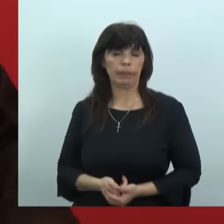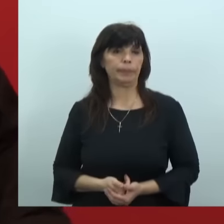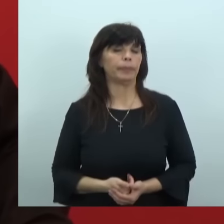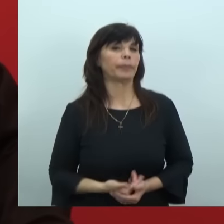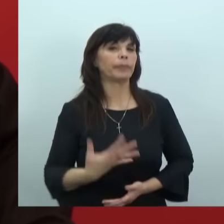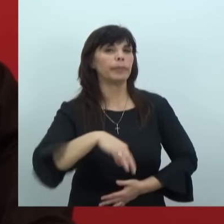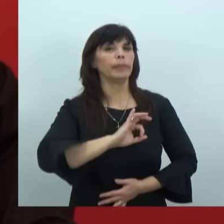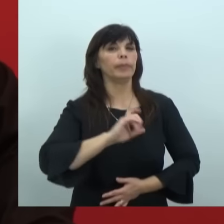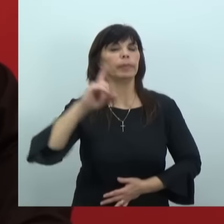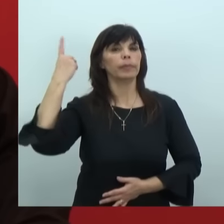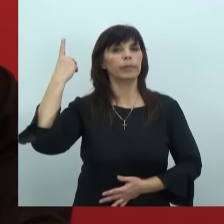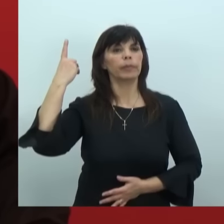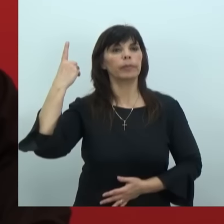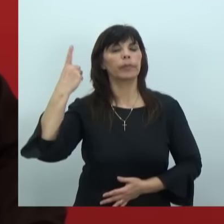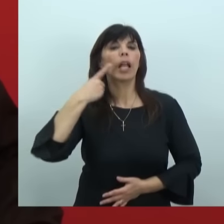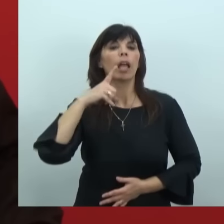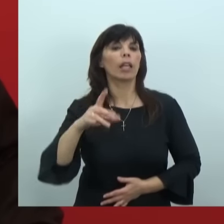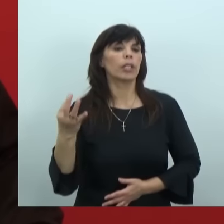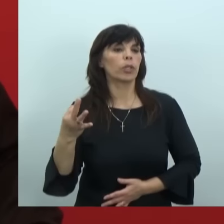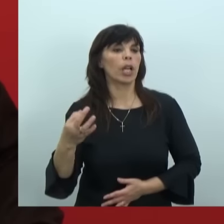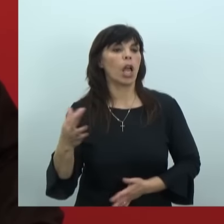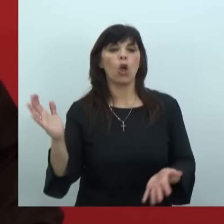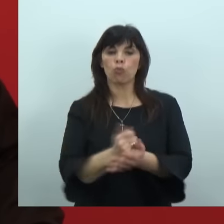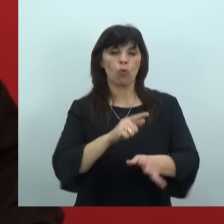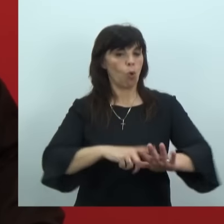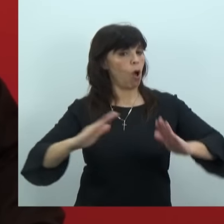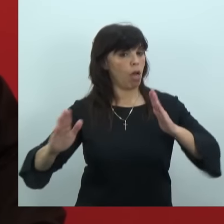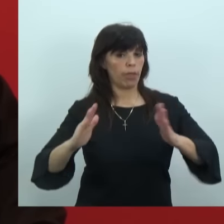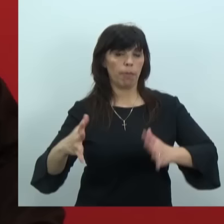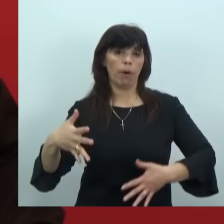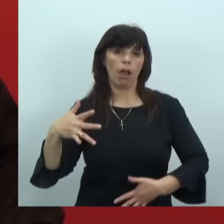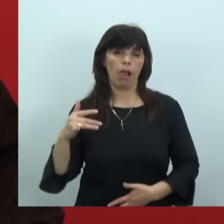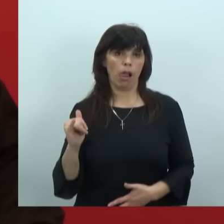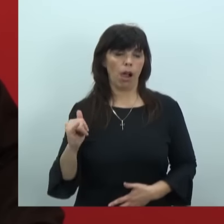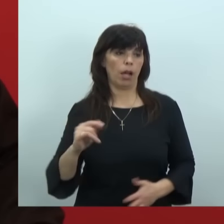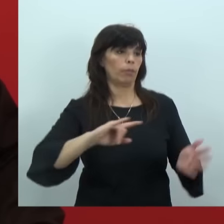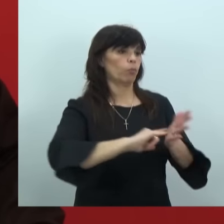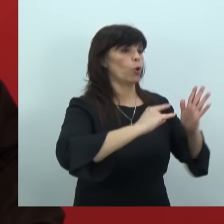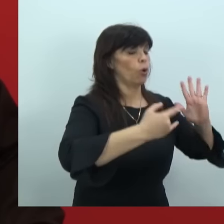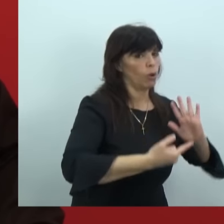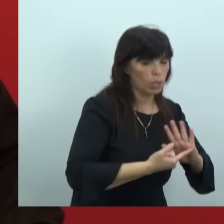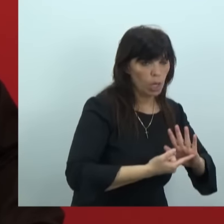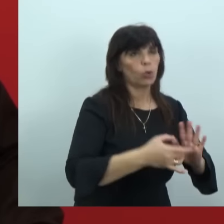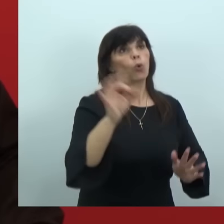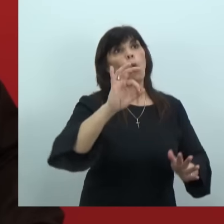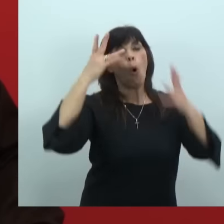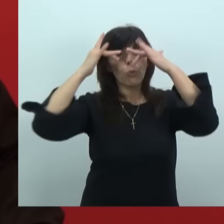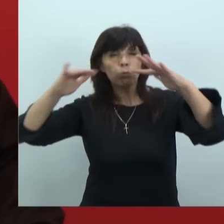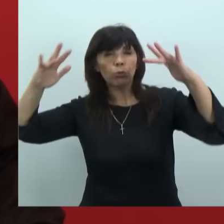El Señor, Él ha dicho que todo tiene su tiempo. Todos los proyectos, los